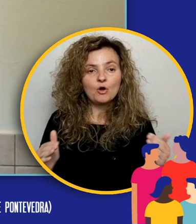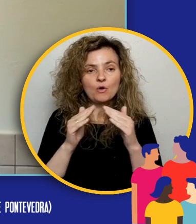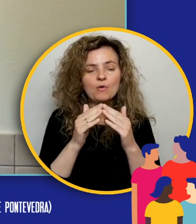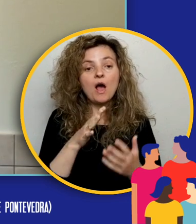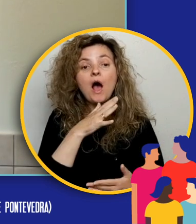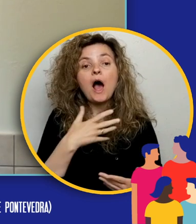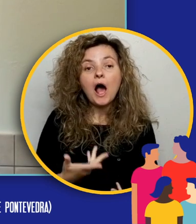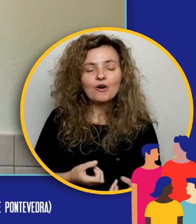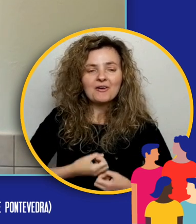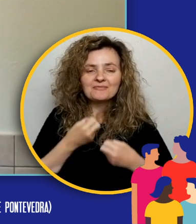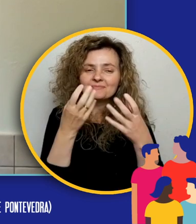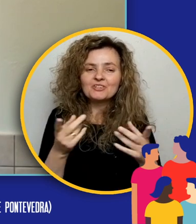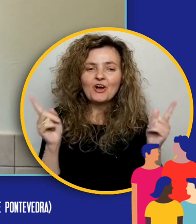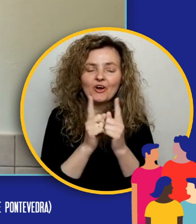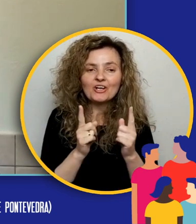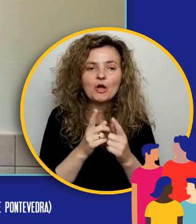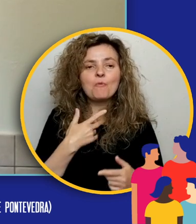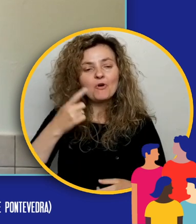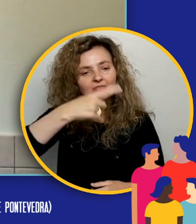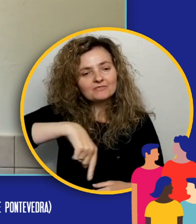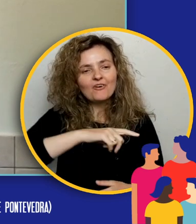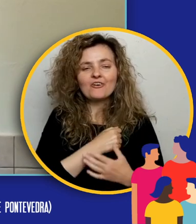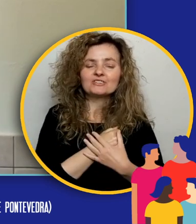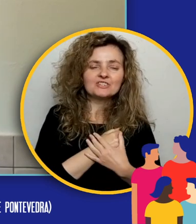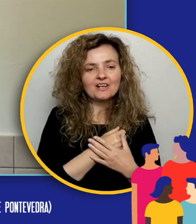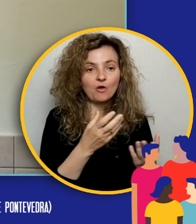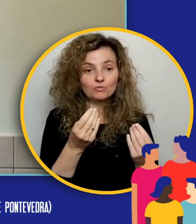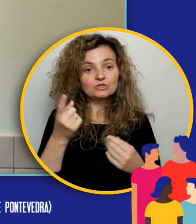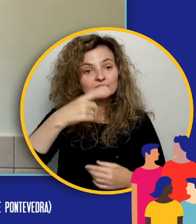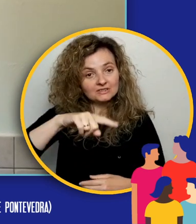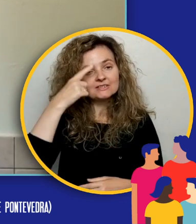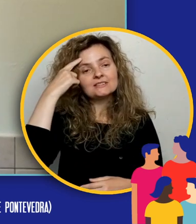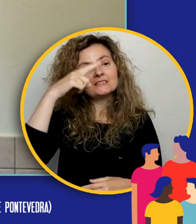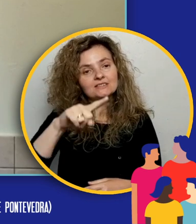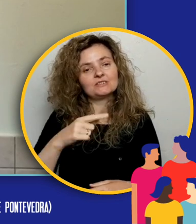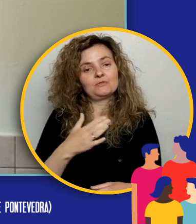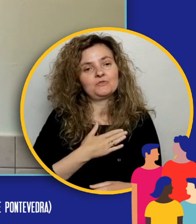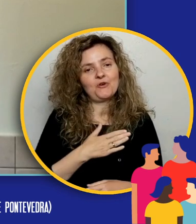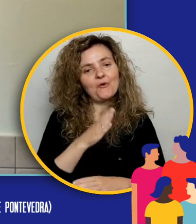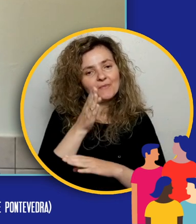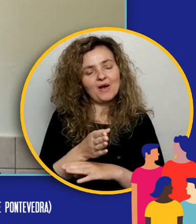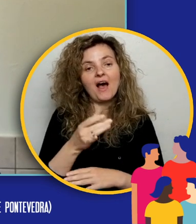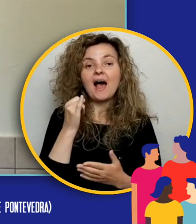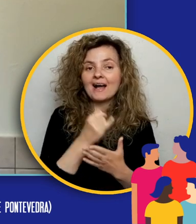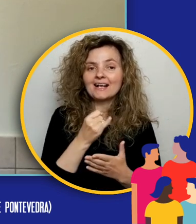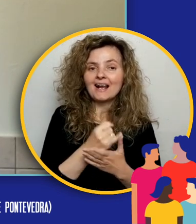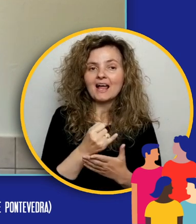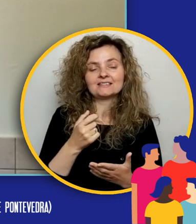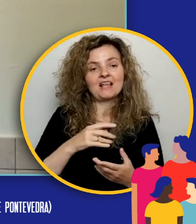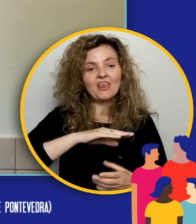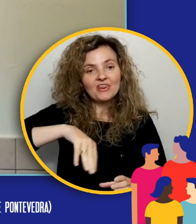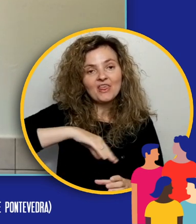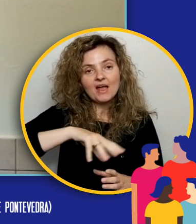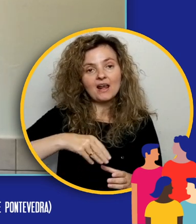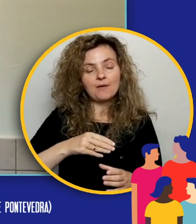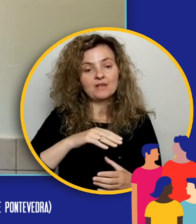cumbre. Yo os mando este pequeño mensaje porque os quiero mucho y sabéis de sobra que German va al museo a daros clases de